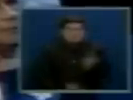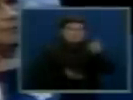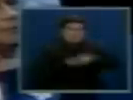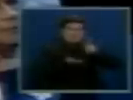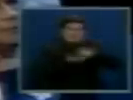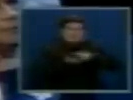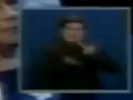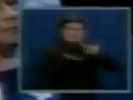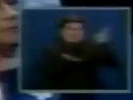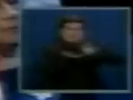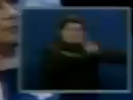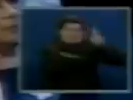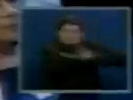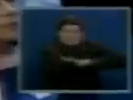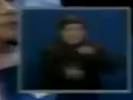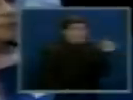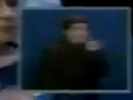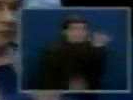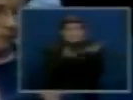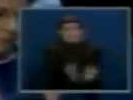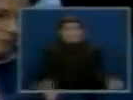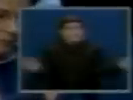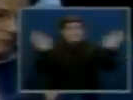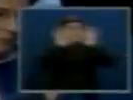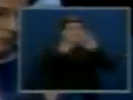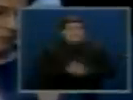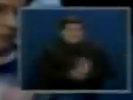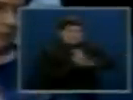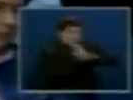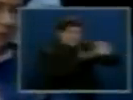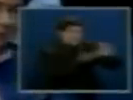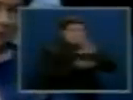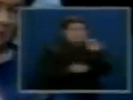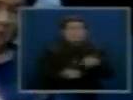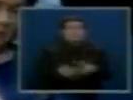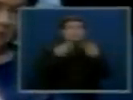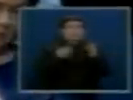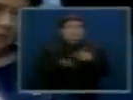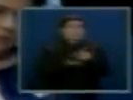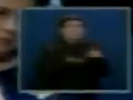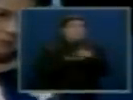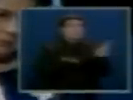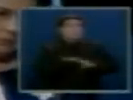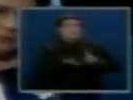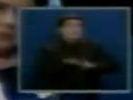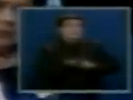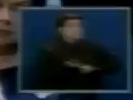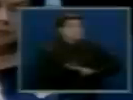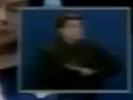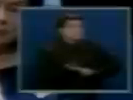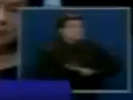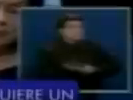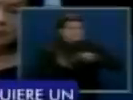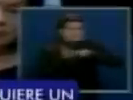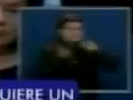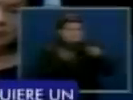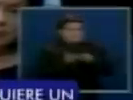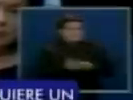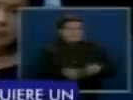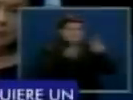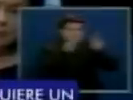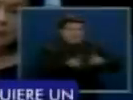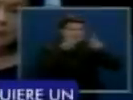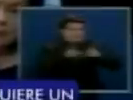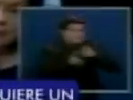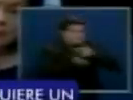fiscal. Igual de importantes son la evasión y la elusión tributarias. Me refiero a lo que los contribuyentes dejan